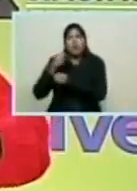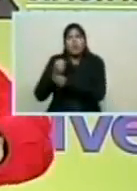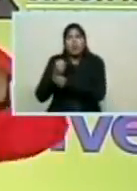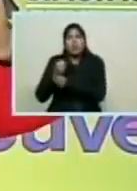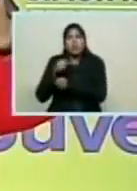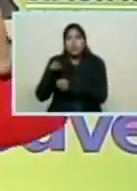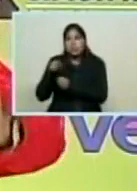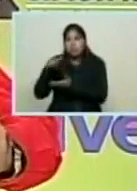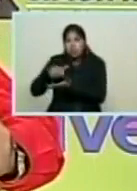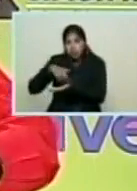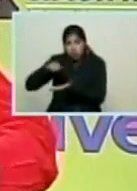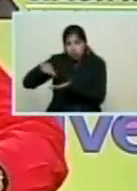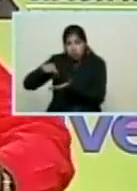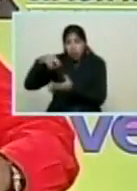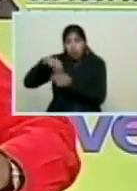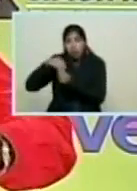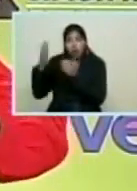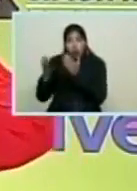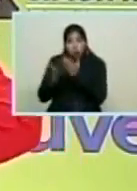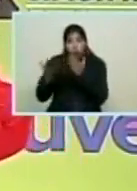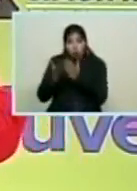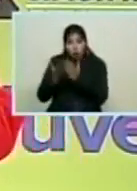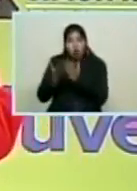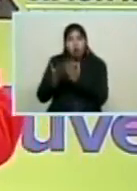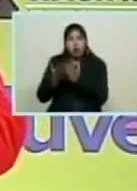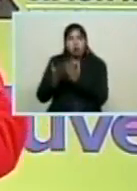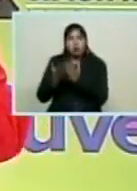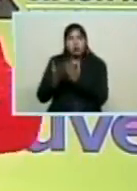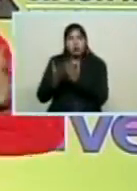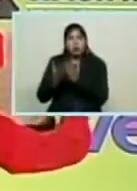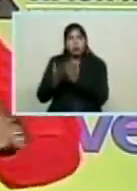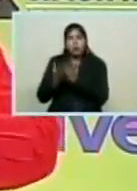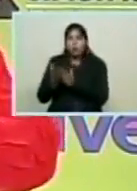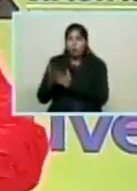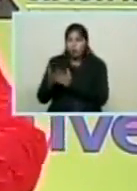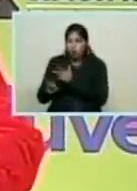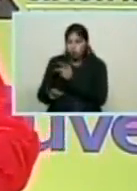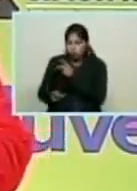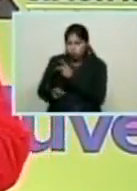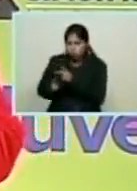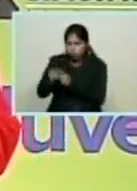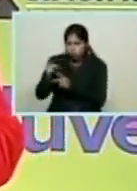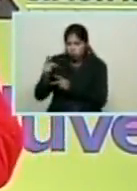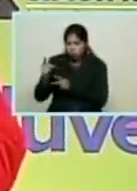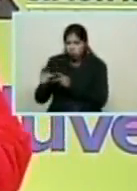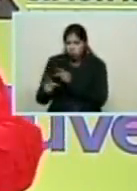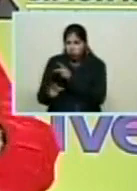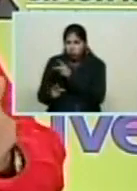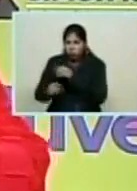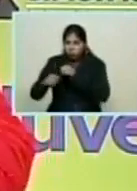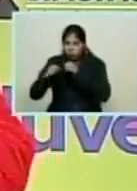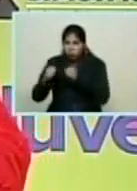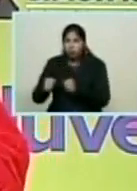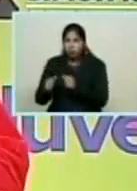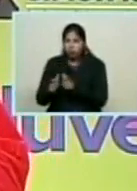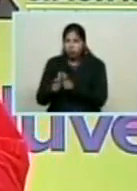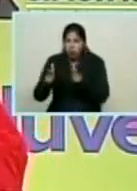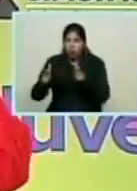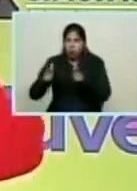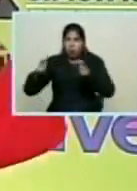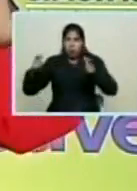los conucos productivos, en su proceso de consolidación y